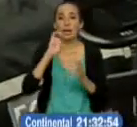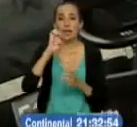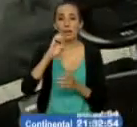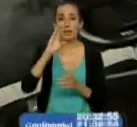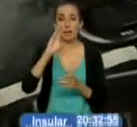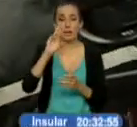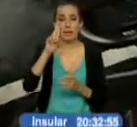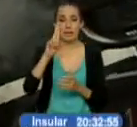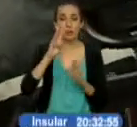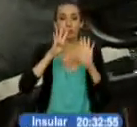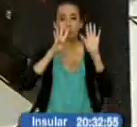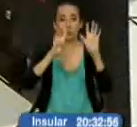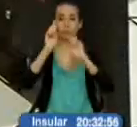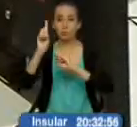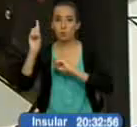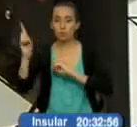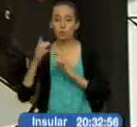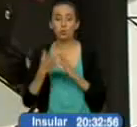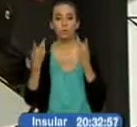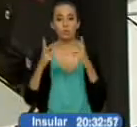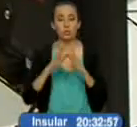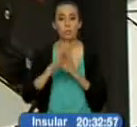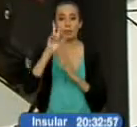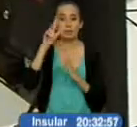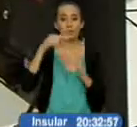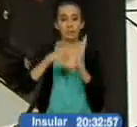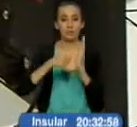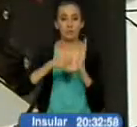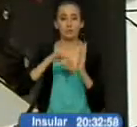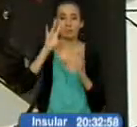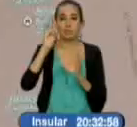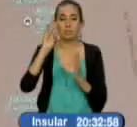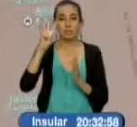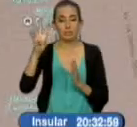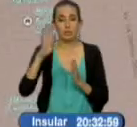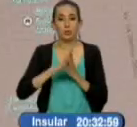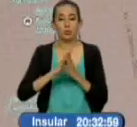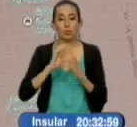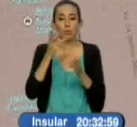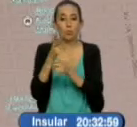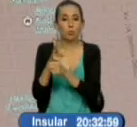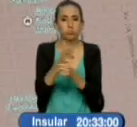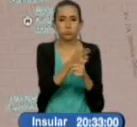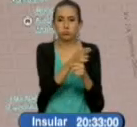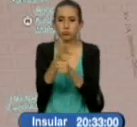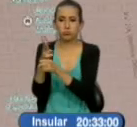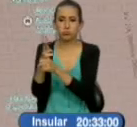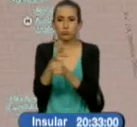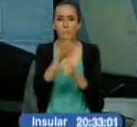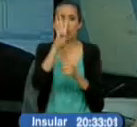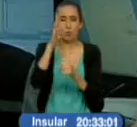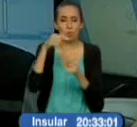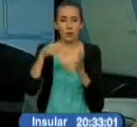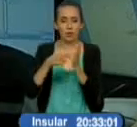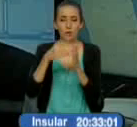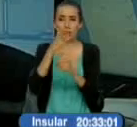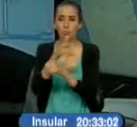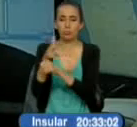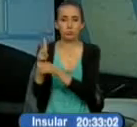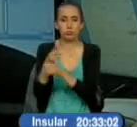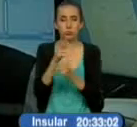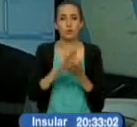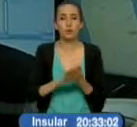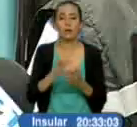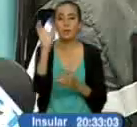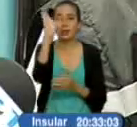Seguridad EQ911 contará con 3.074 operadores, 4.000 cámaras en todo el territorio y cerca de 100 cámaras en el